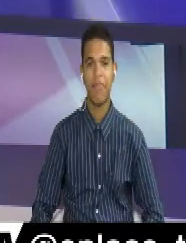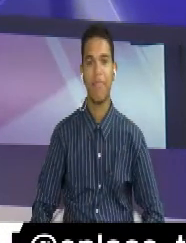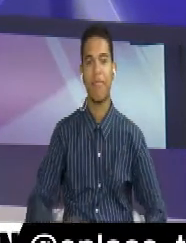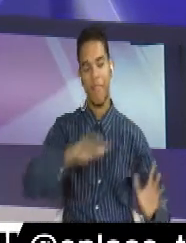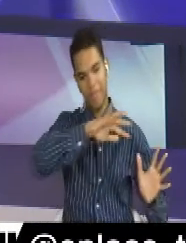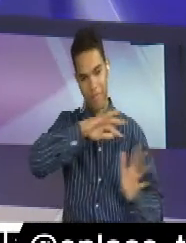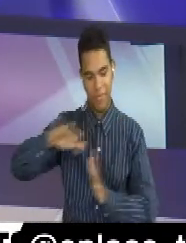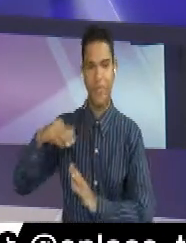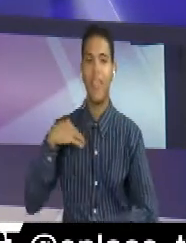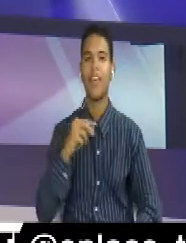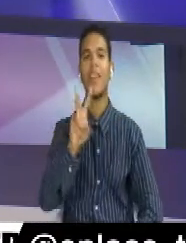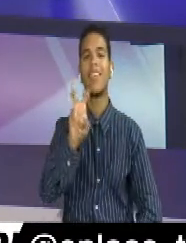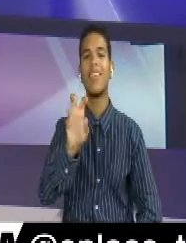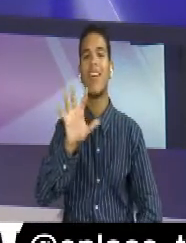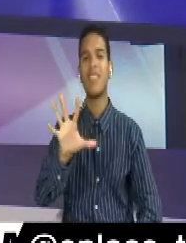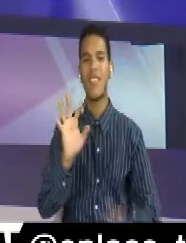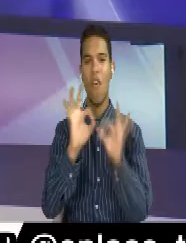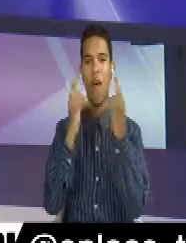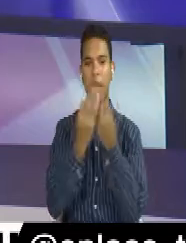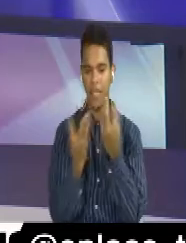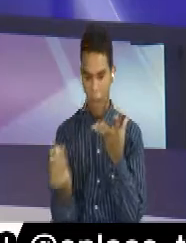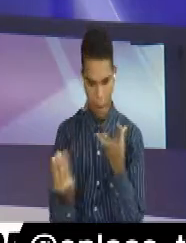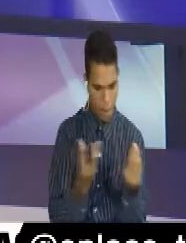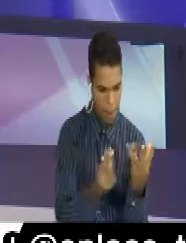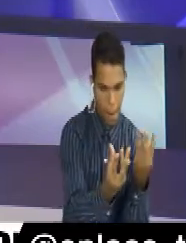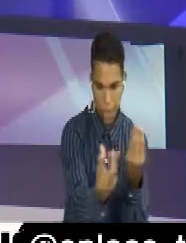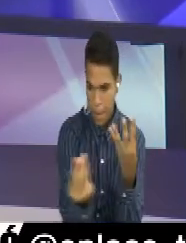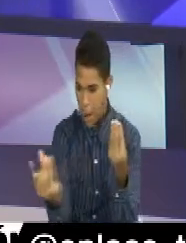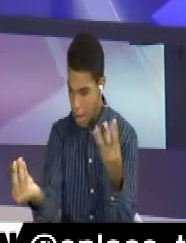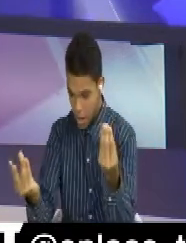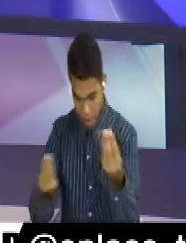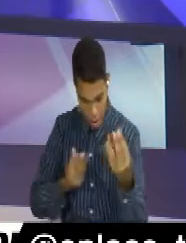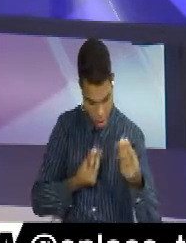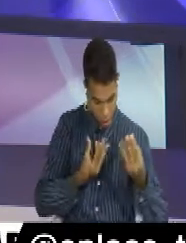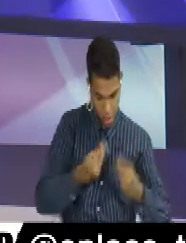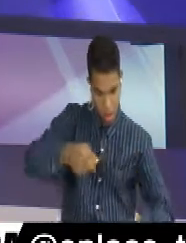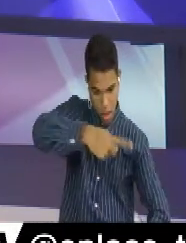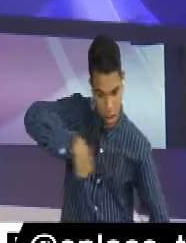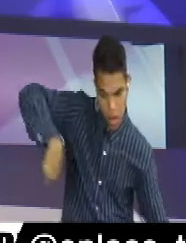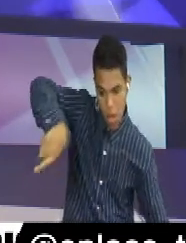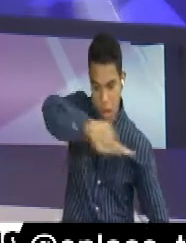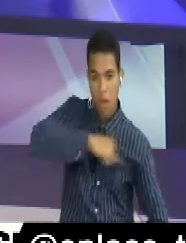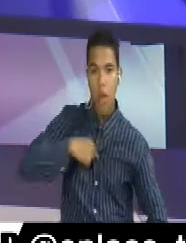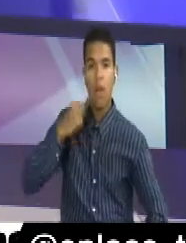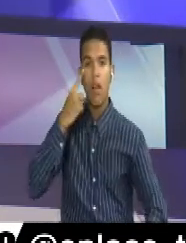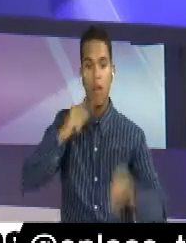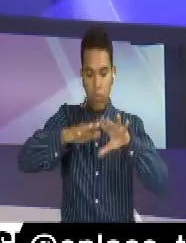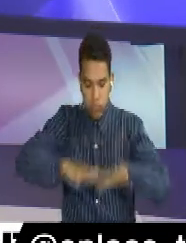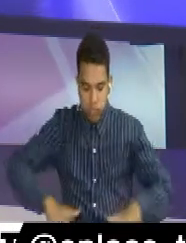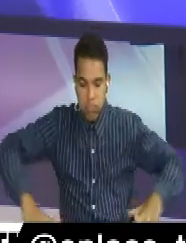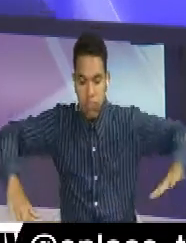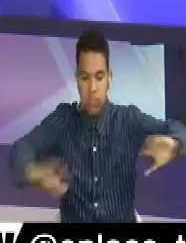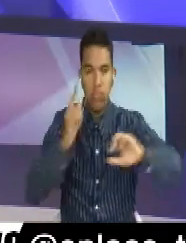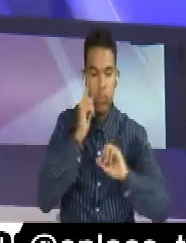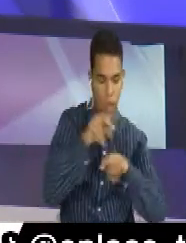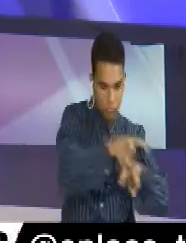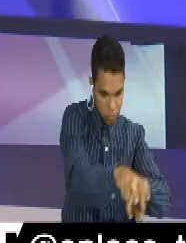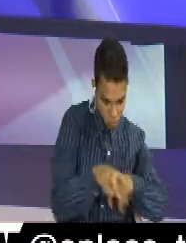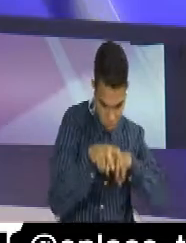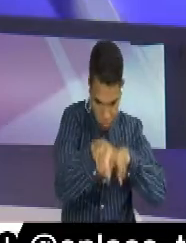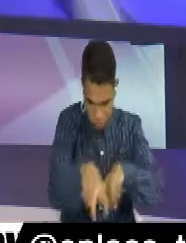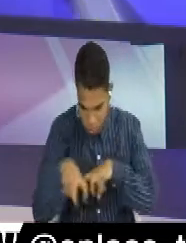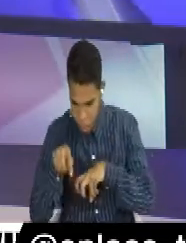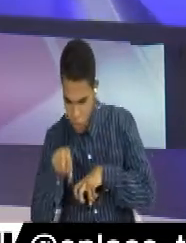ubicadas alrededor del embalse Topocoro están participando en la segunda fase del proceso de renovación y rehabilitación de cultivos de cacao que